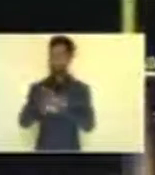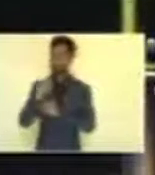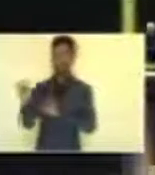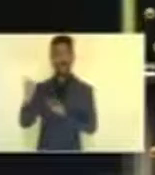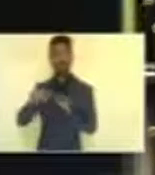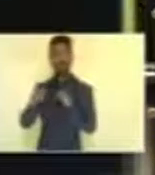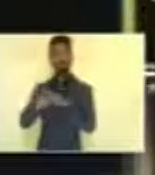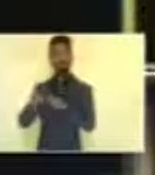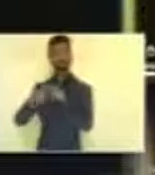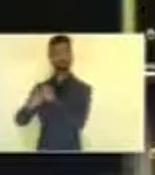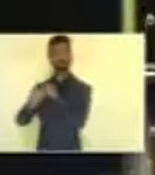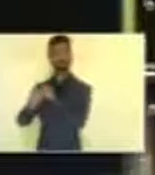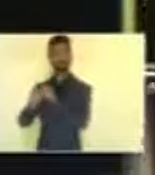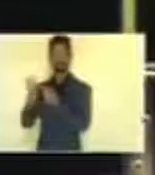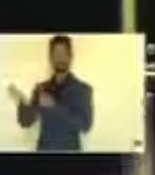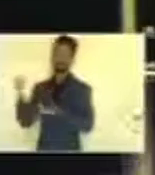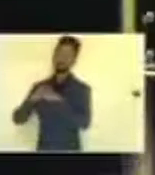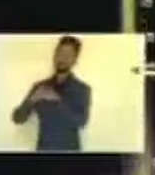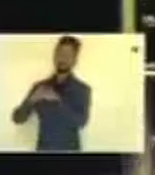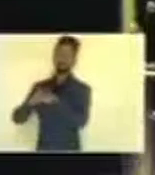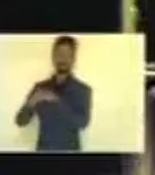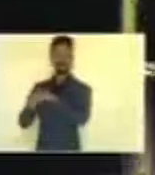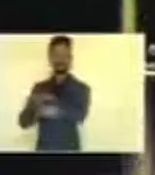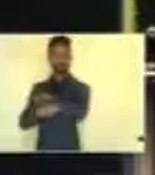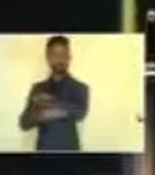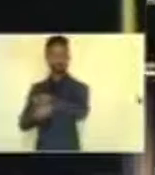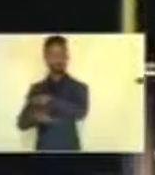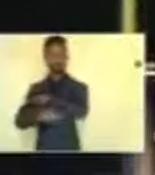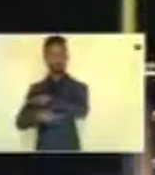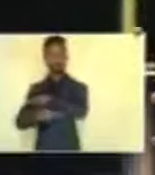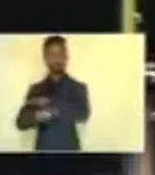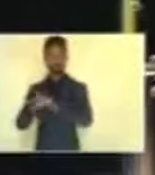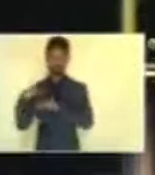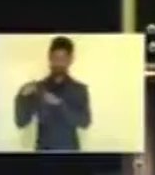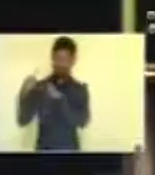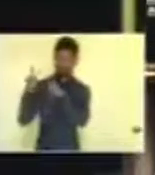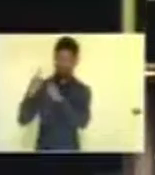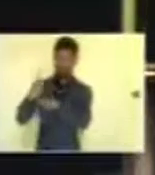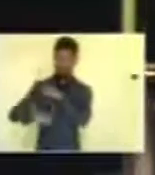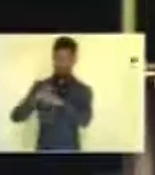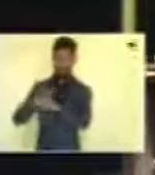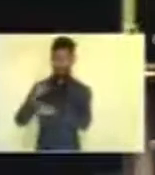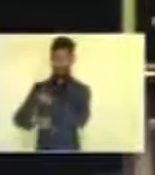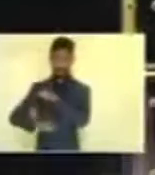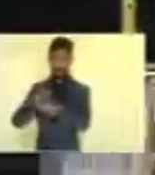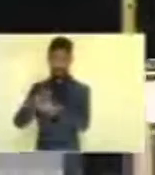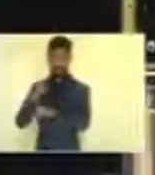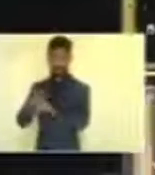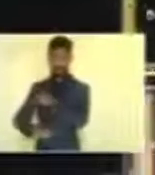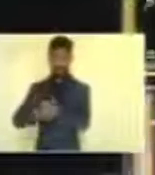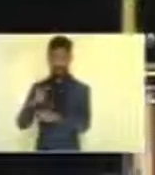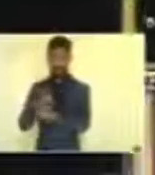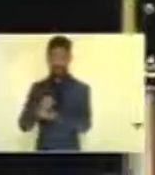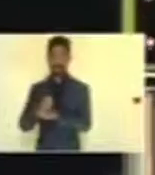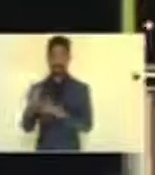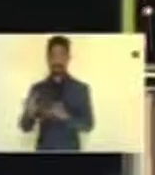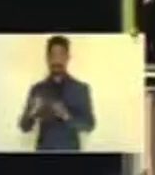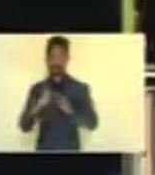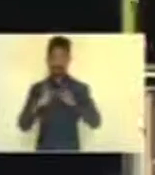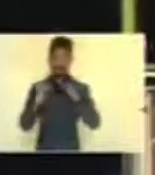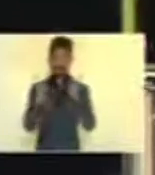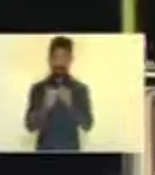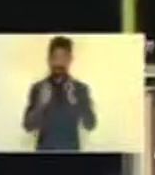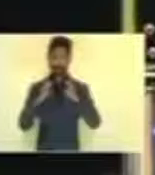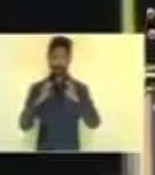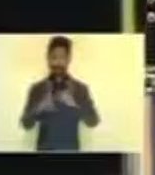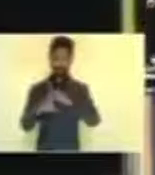que trabajó con ellos a la mano, que durante décadas nos extorsionaron a nuestros pensionados, al Departamento de Educación,